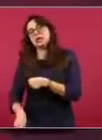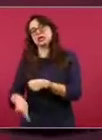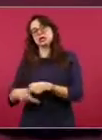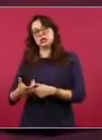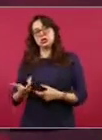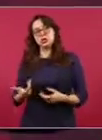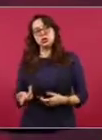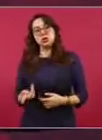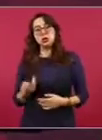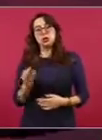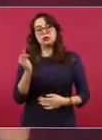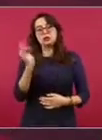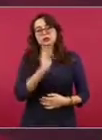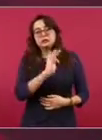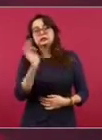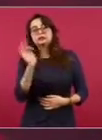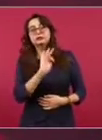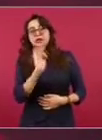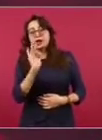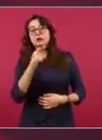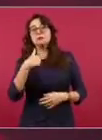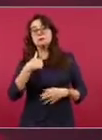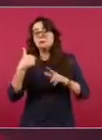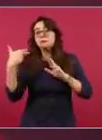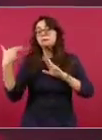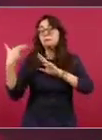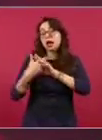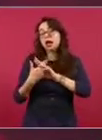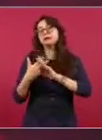¿Quién los va a asesinar?